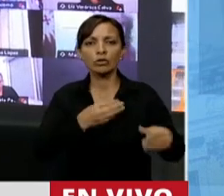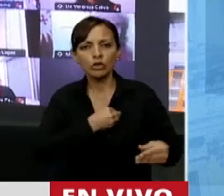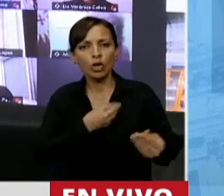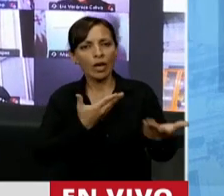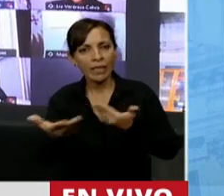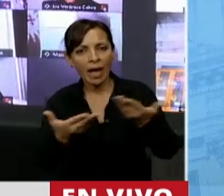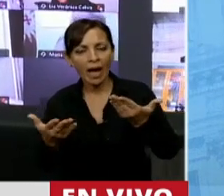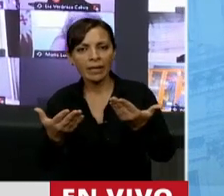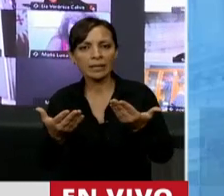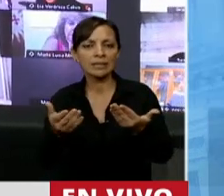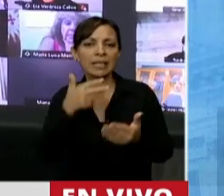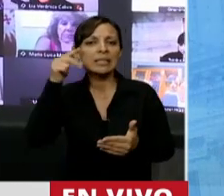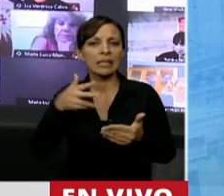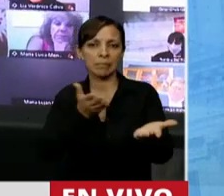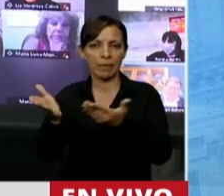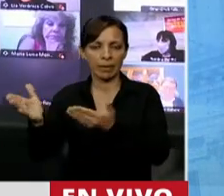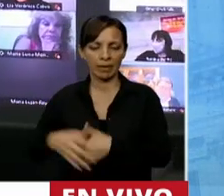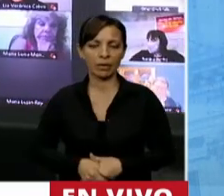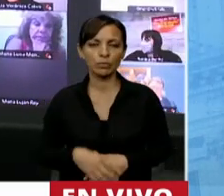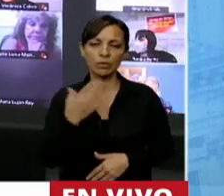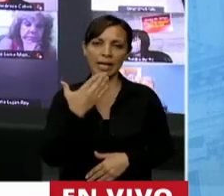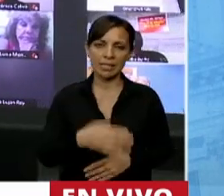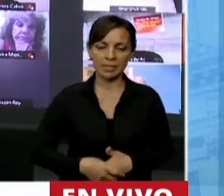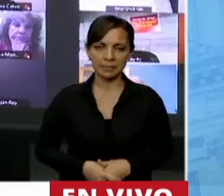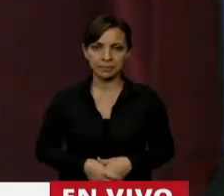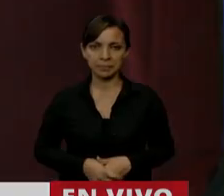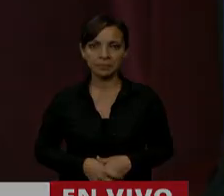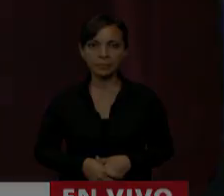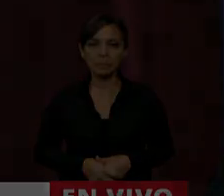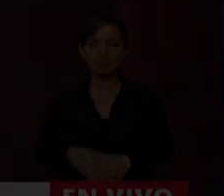solidaria y sin privilegio. Muchas gracias, presidente. Gracias, diputado.